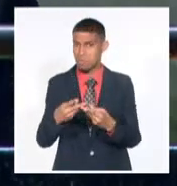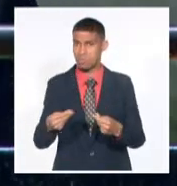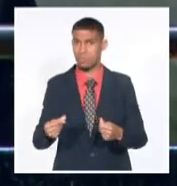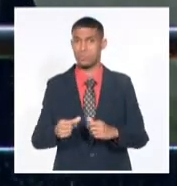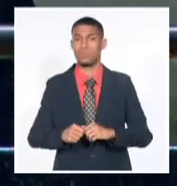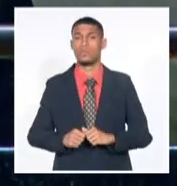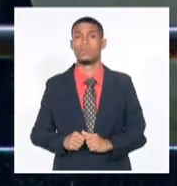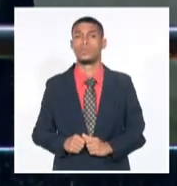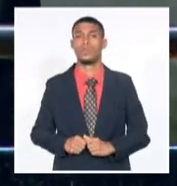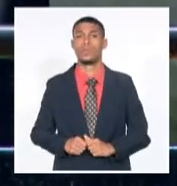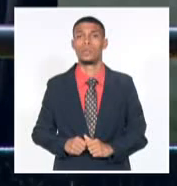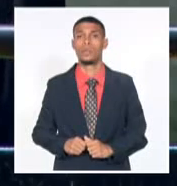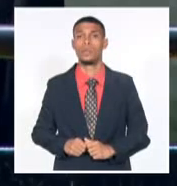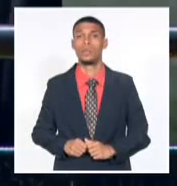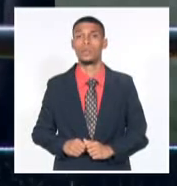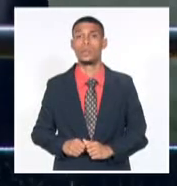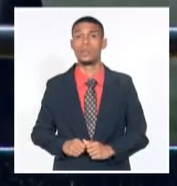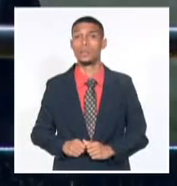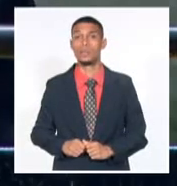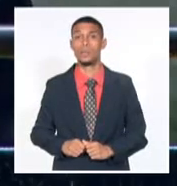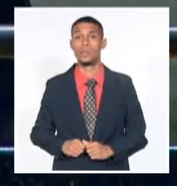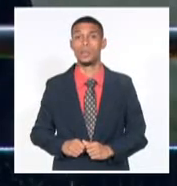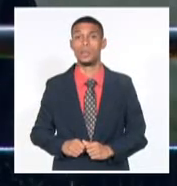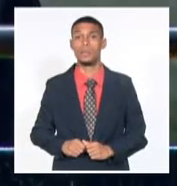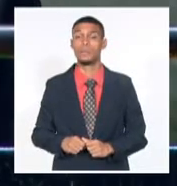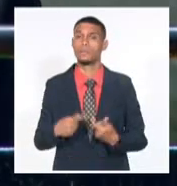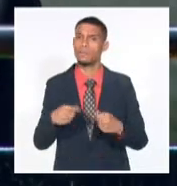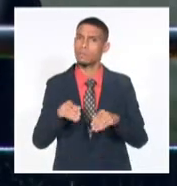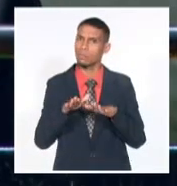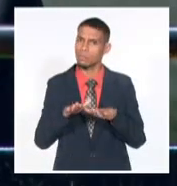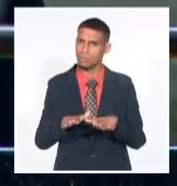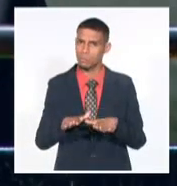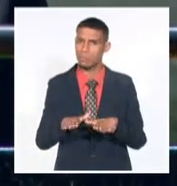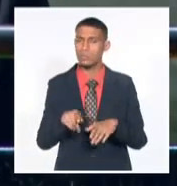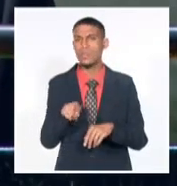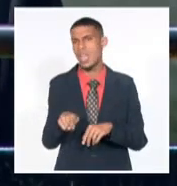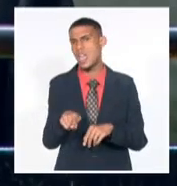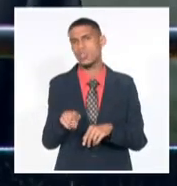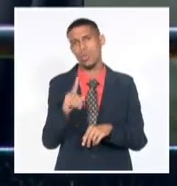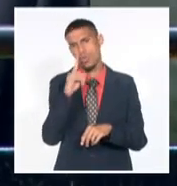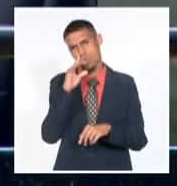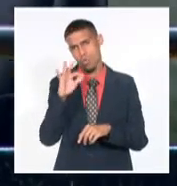ilegalmente ocupada. Hay que detener esa barbarie.